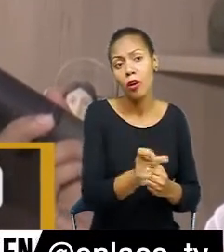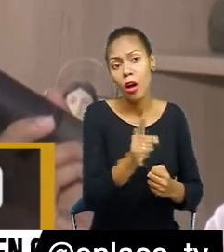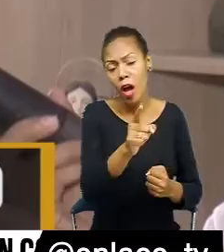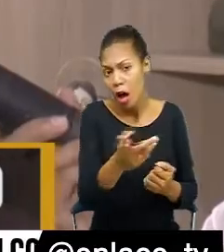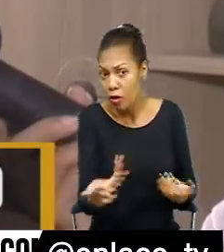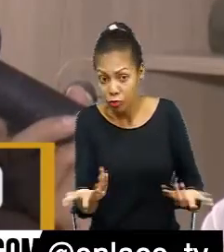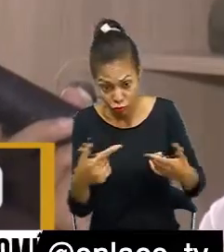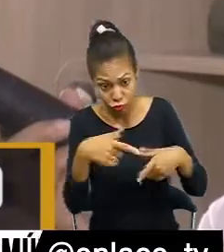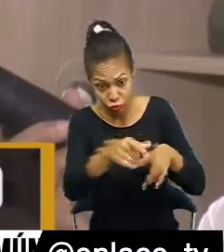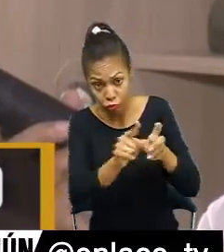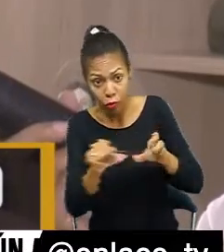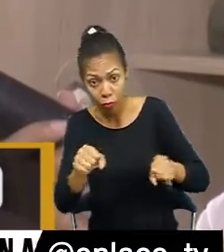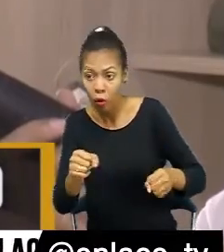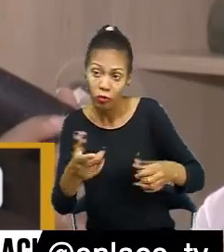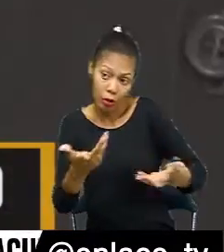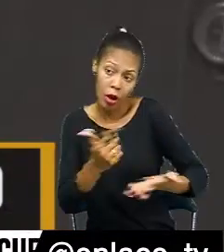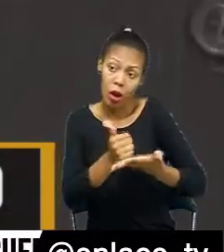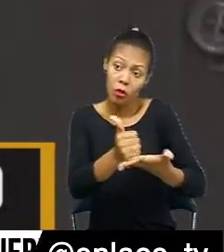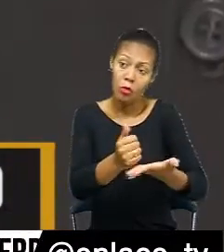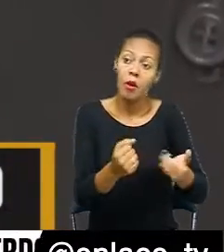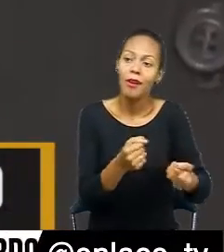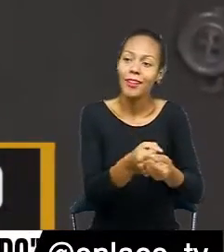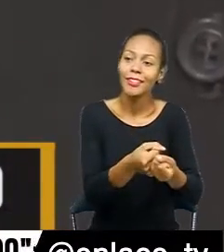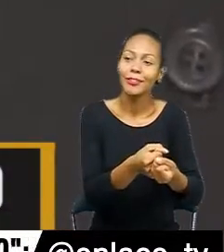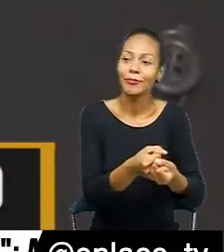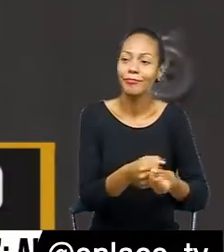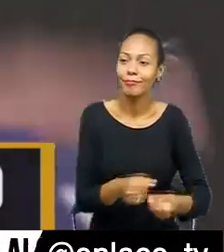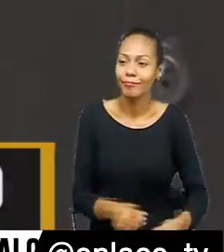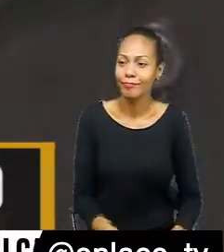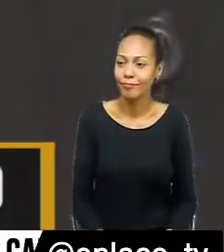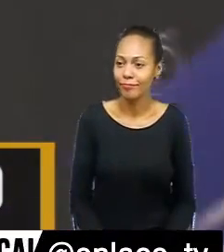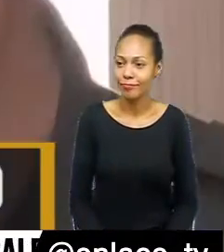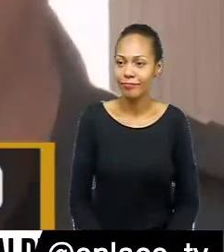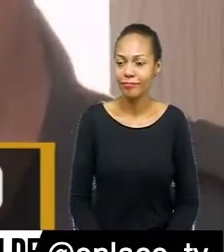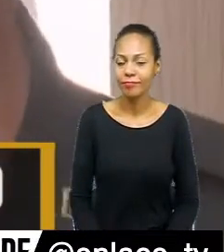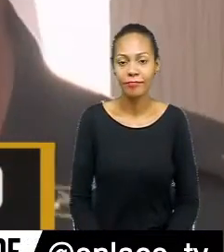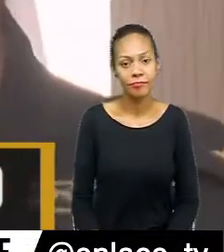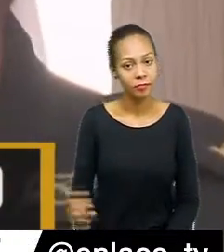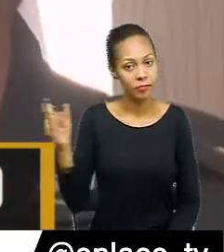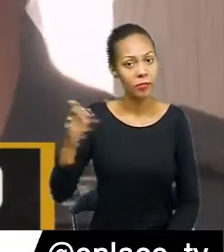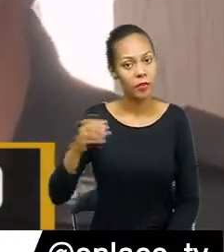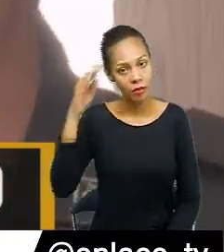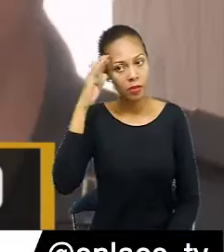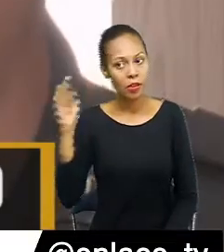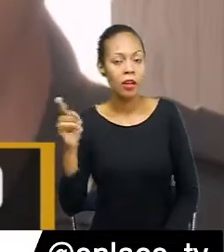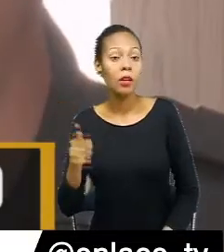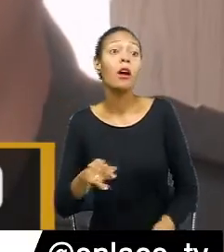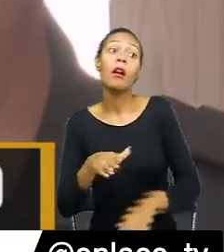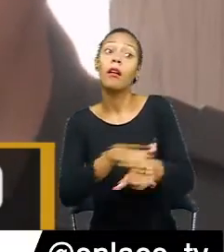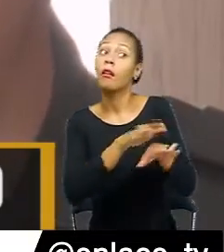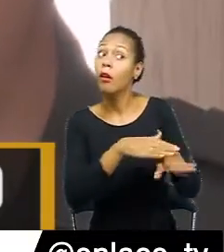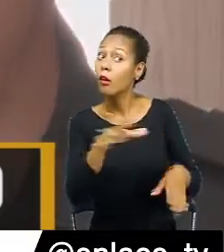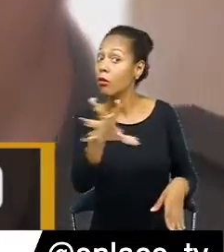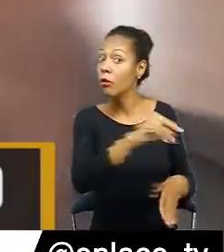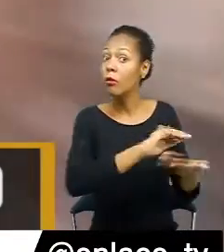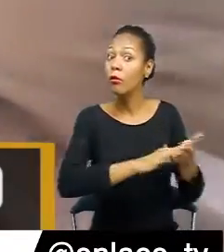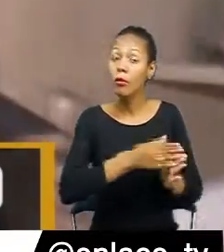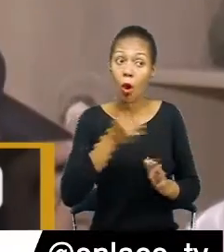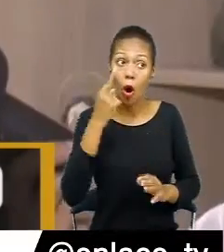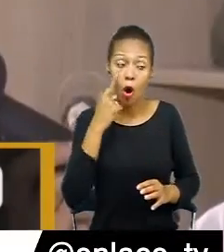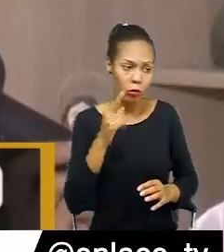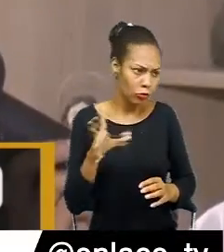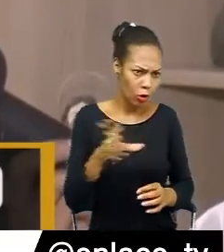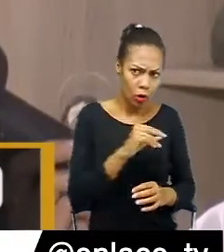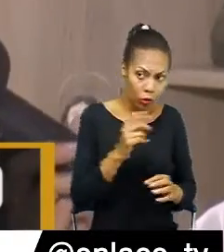persona la tenemos ya aprendida acá en la estación de policía. El mayor Torres aprovechó para alertar a la comunidad para que tomen medidas de autoprotección. Estamos